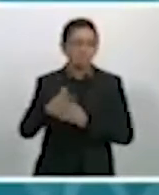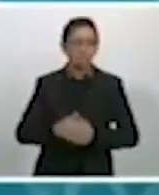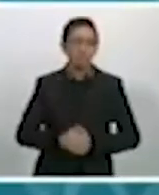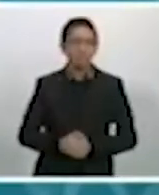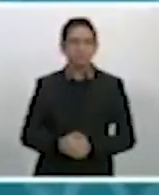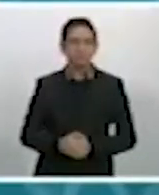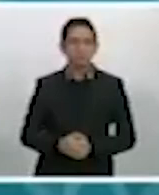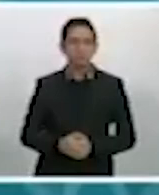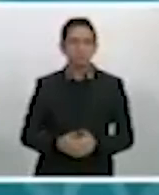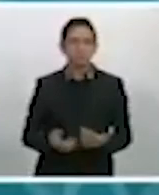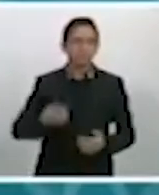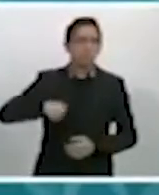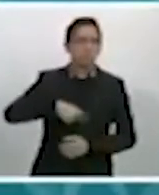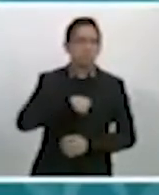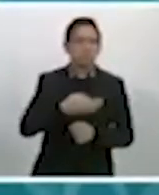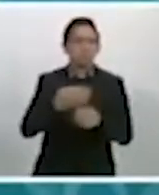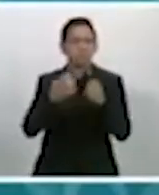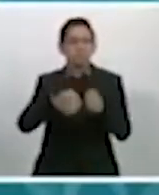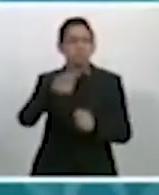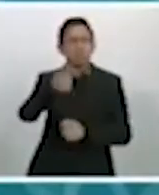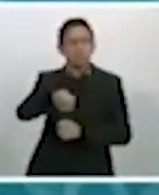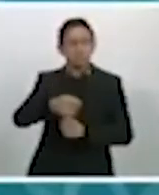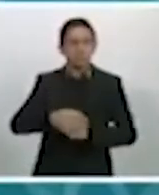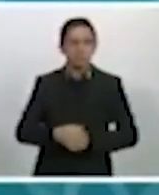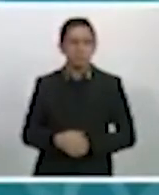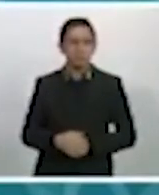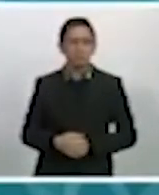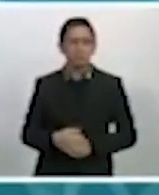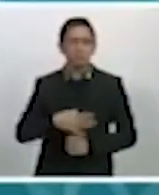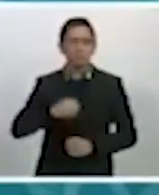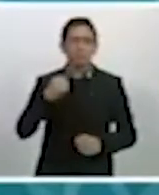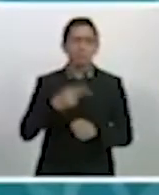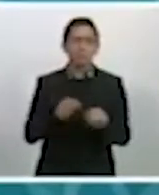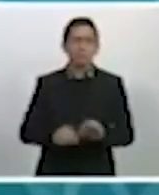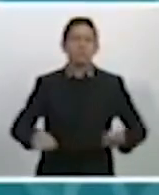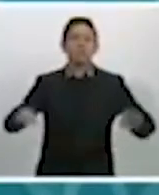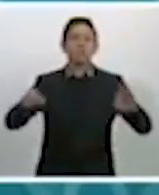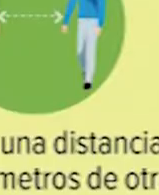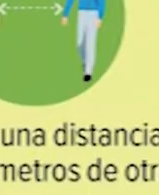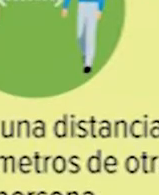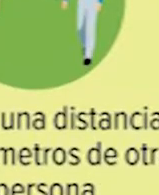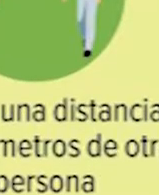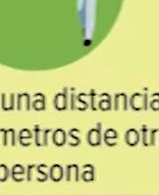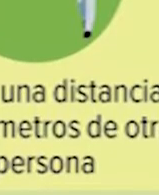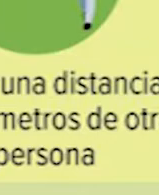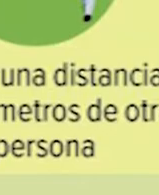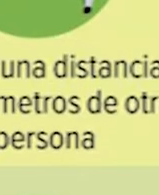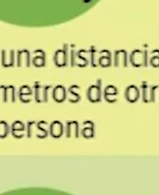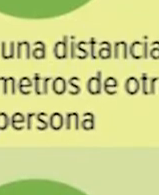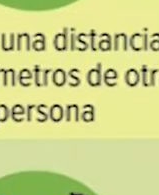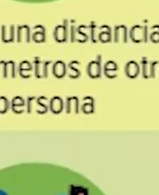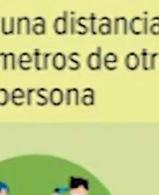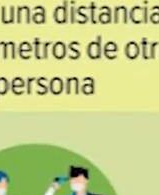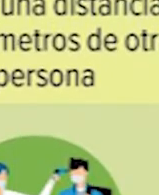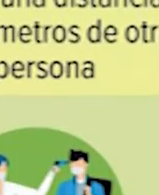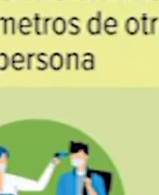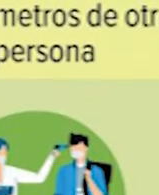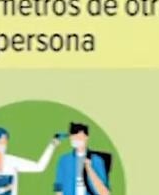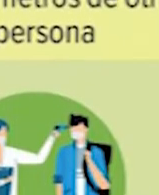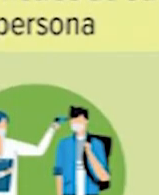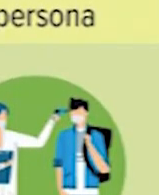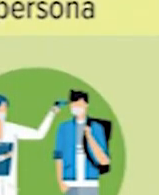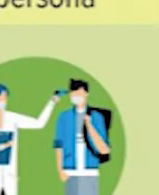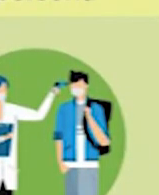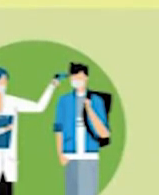Estamos ante un momento crucial. Se los digo con claridad, si no tomamos con